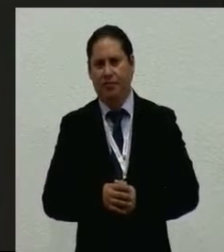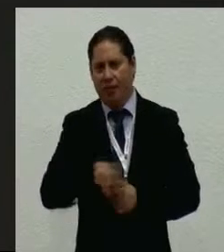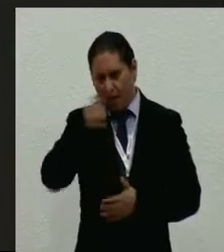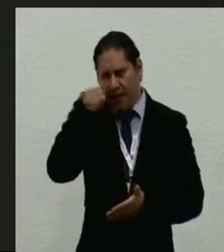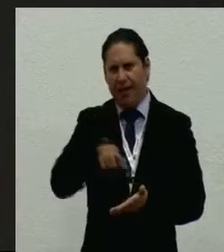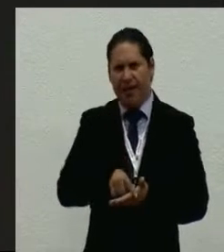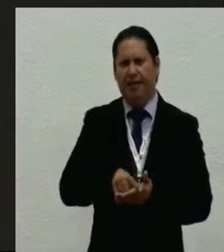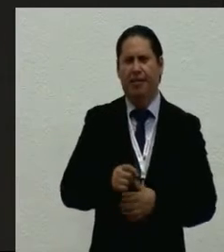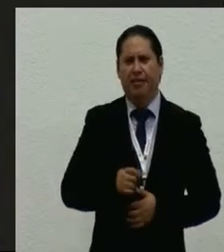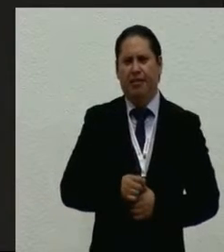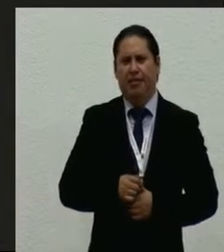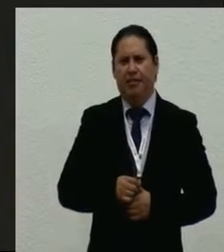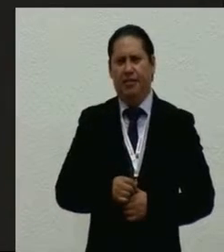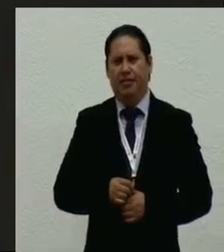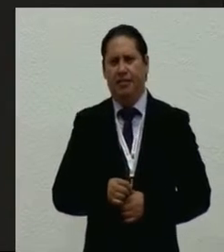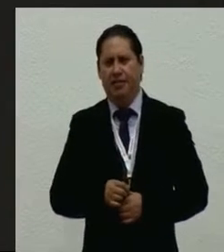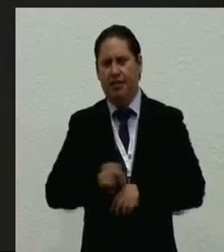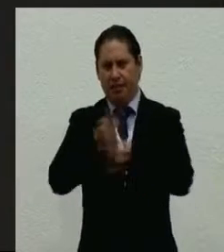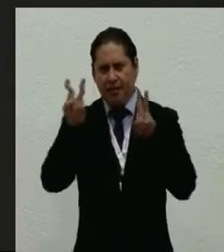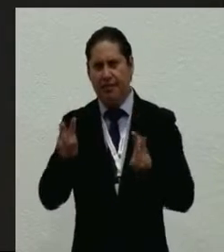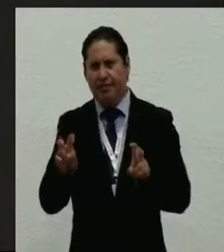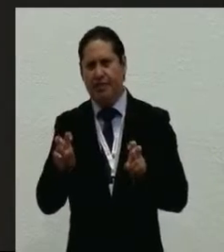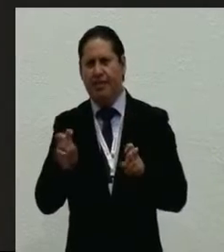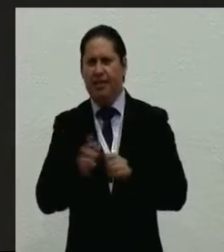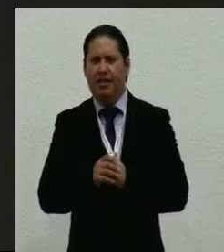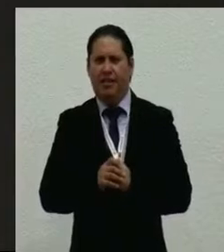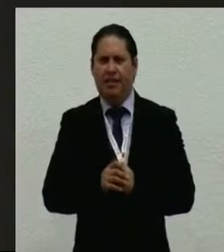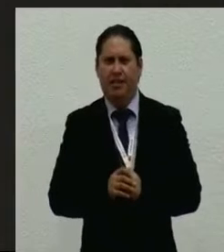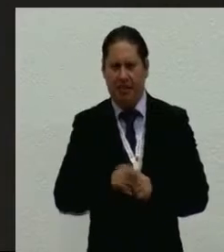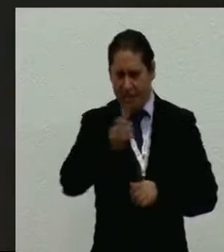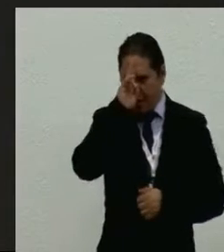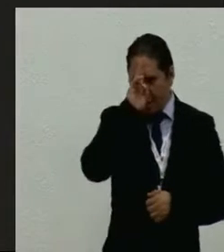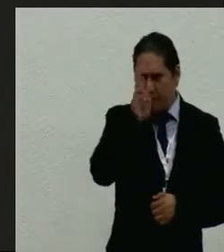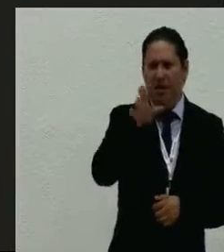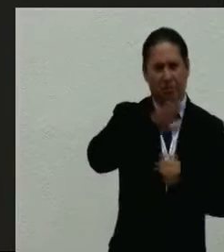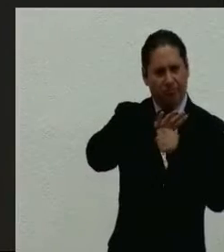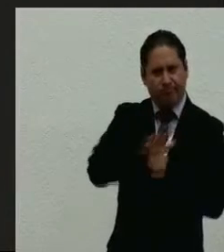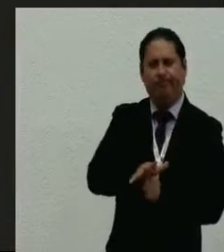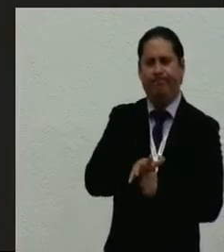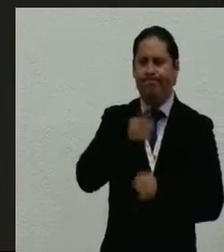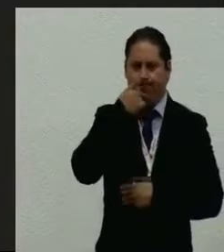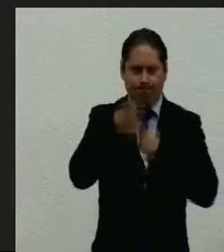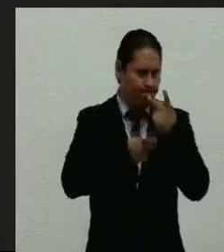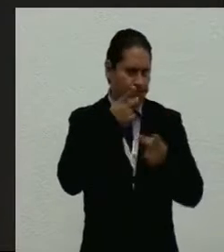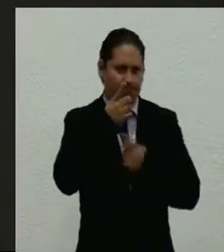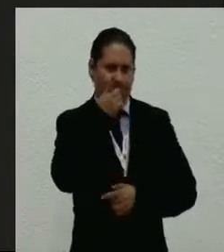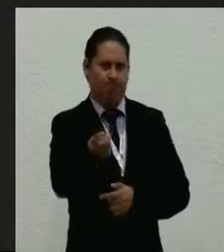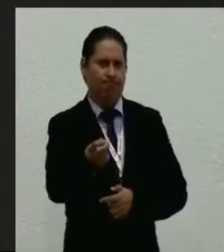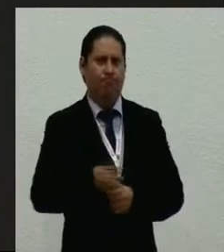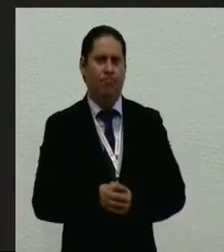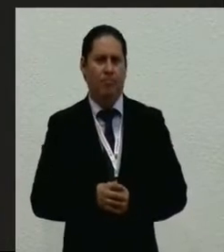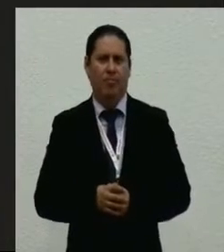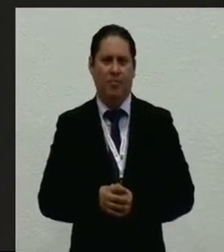creo que en el tema de la prohibición discriminatoria que se hablaba, el